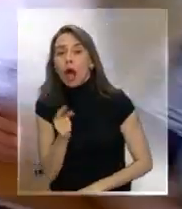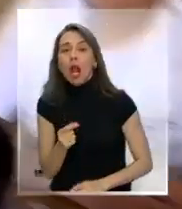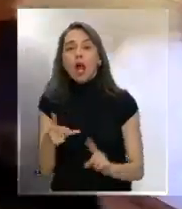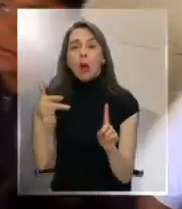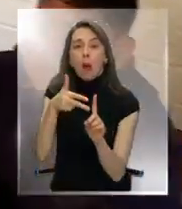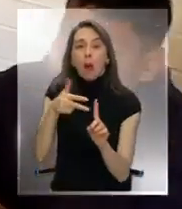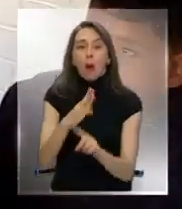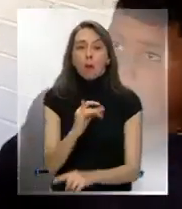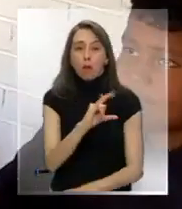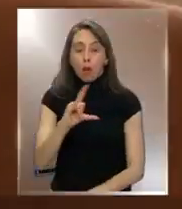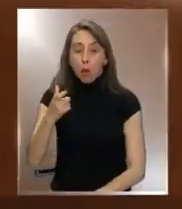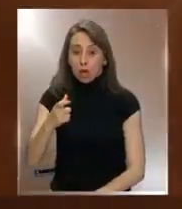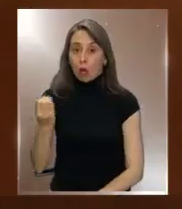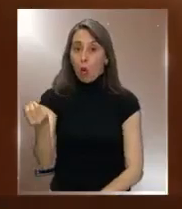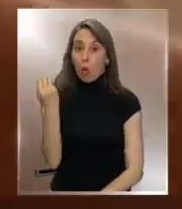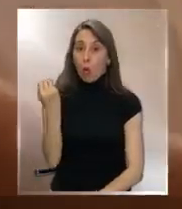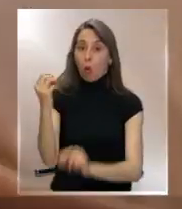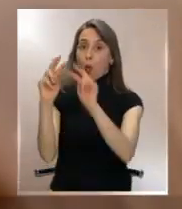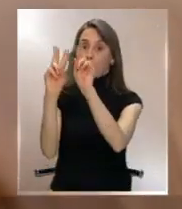Bullying. Gran tema.